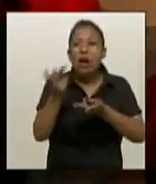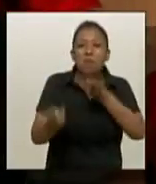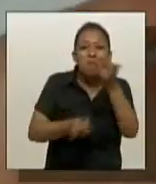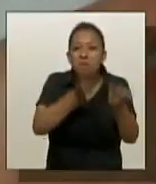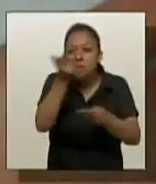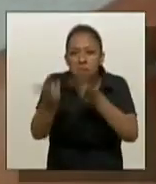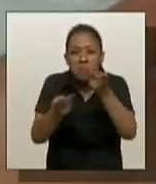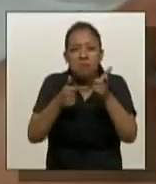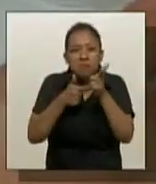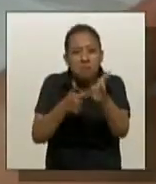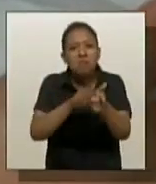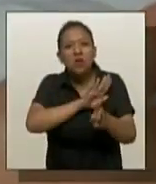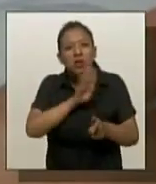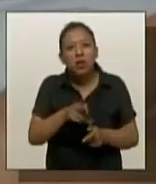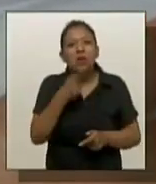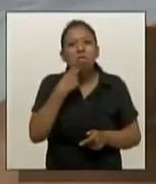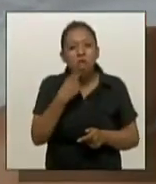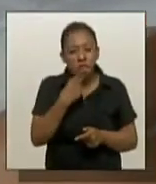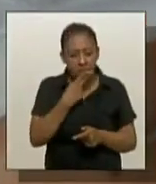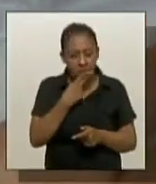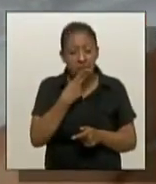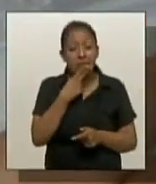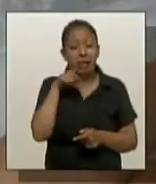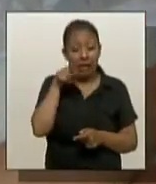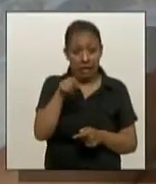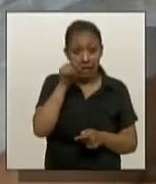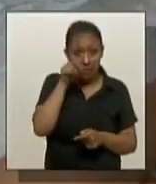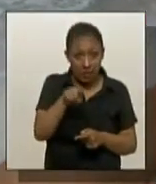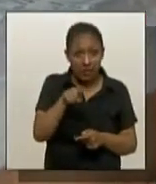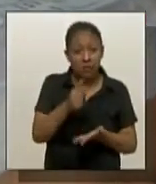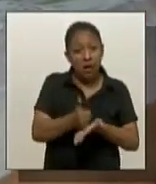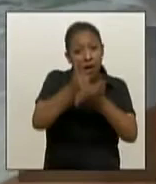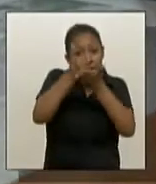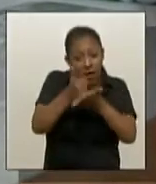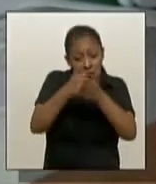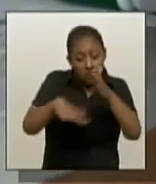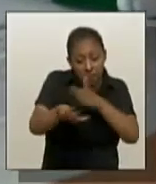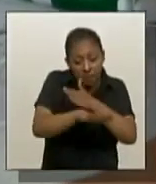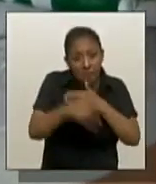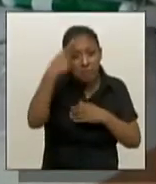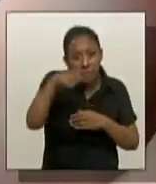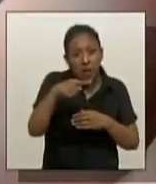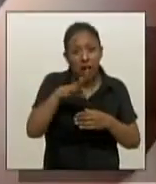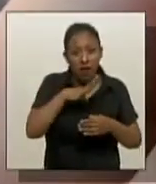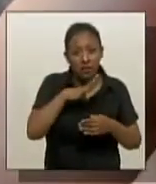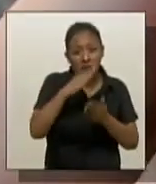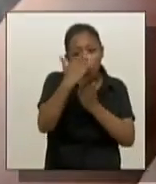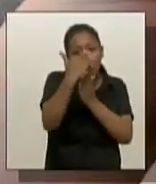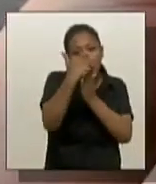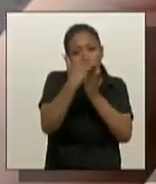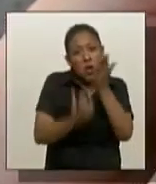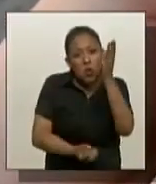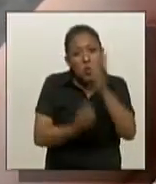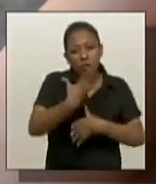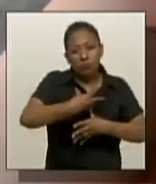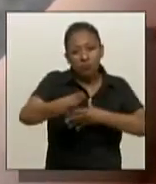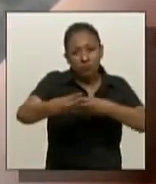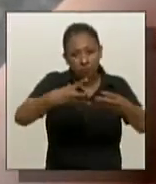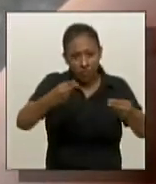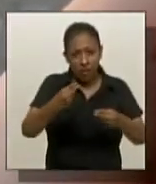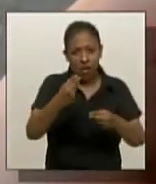mortalidad utilizadas por UNUSIDA, las mismas que sirven de base para establecer la reducción de nuevas infecciones para el